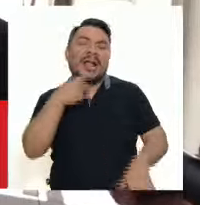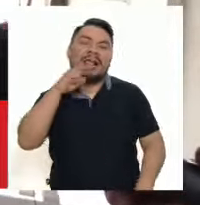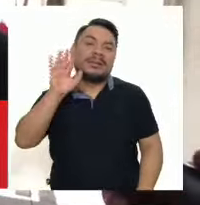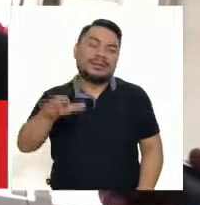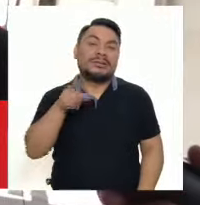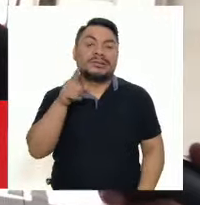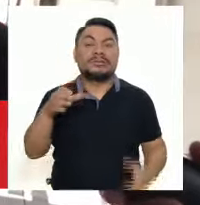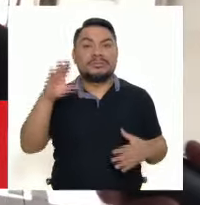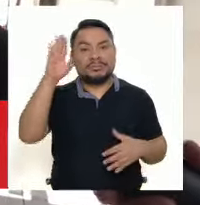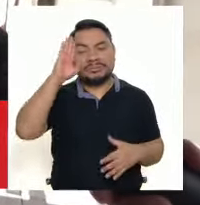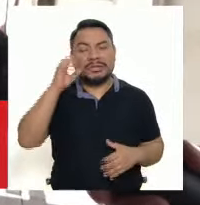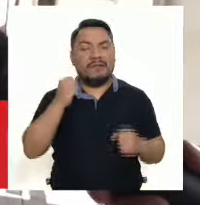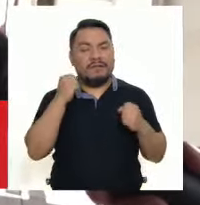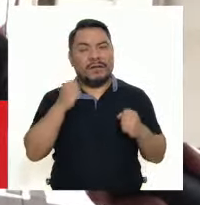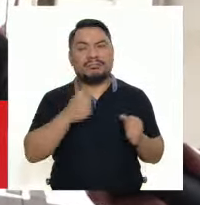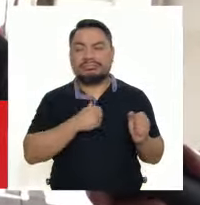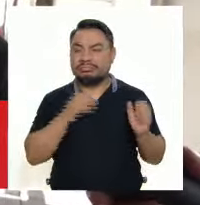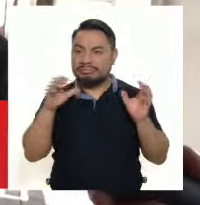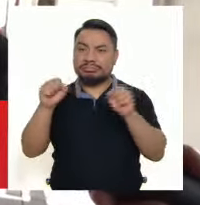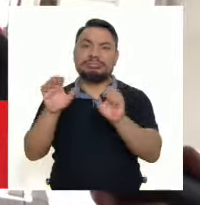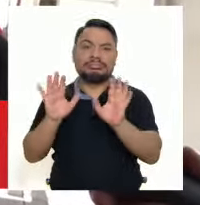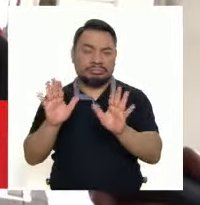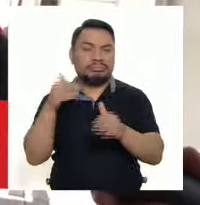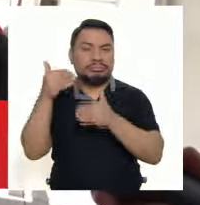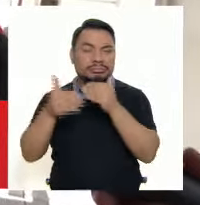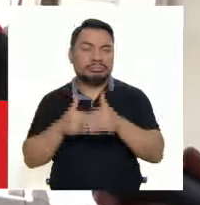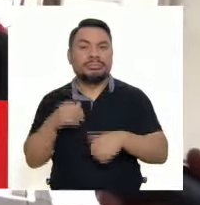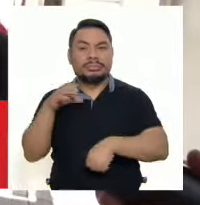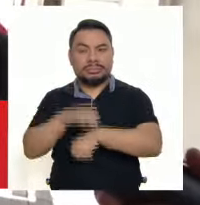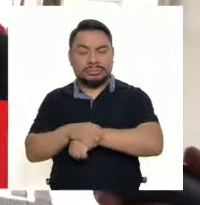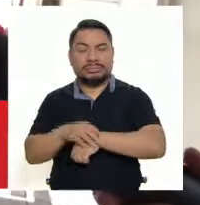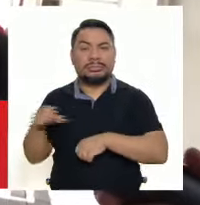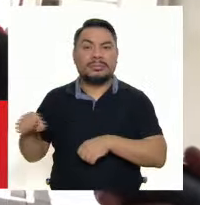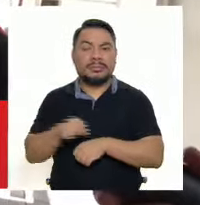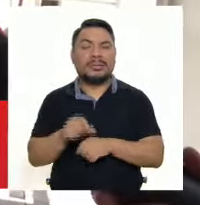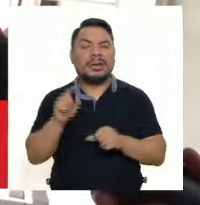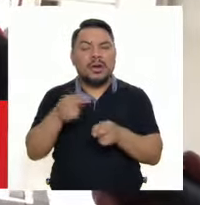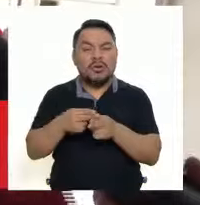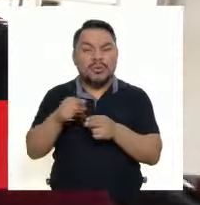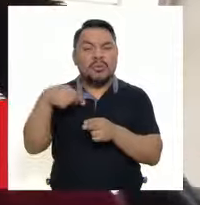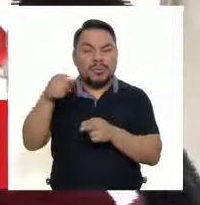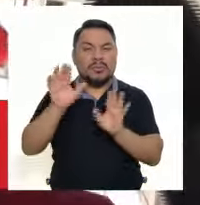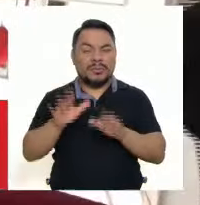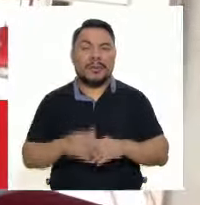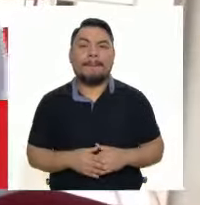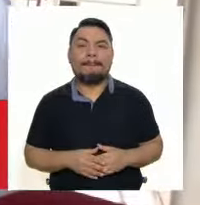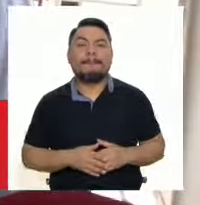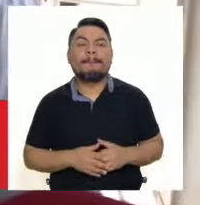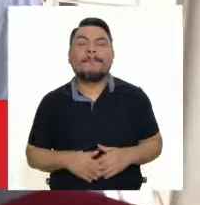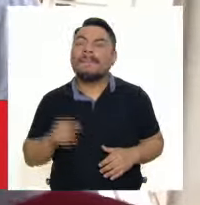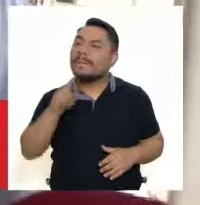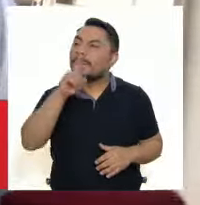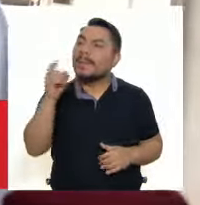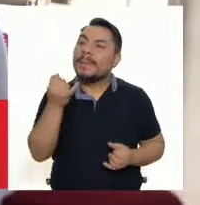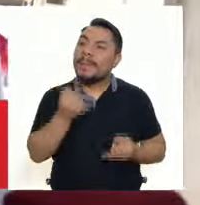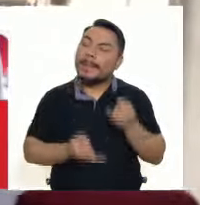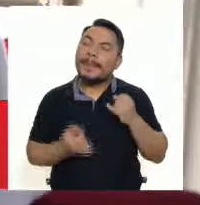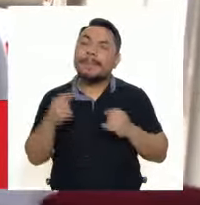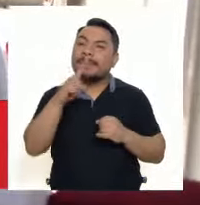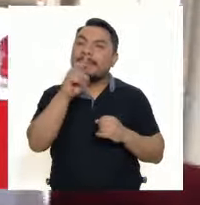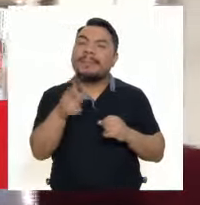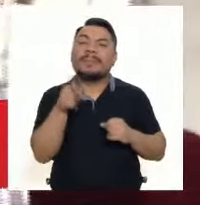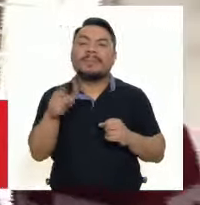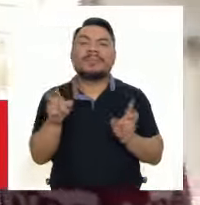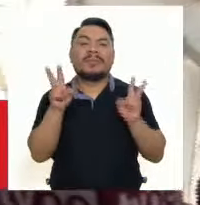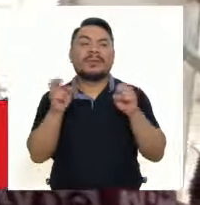no se van a distraer, por supuesto. Tenemos un objetivo, es capturarlo, y seguro estoy que va a ocurrir muy pronto. Premier, para finalizar, consultarle en torno a ese